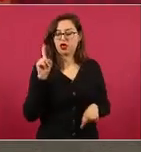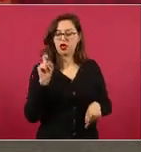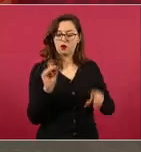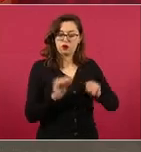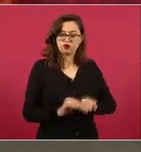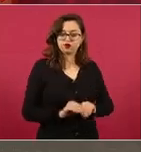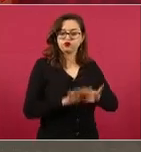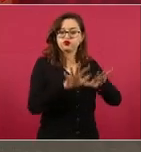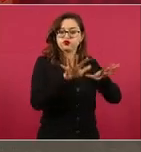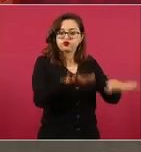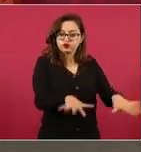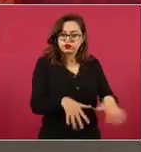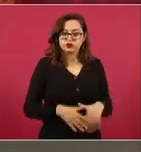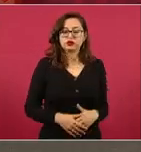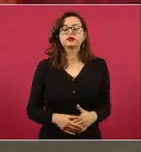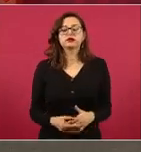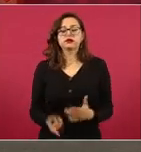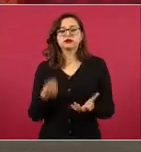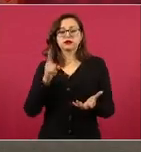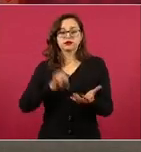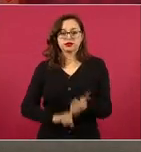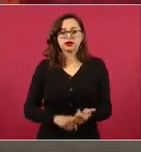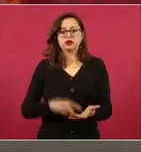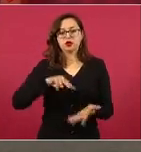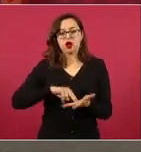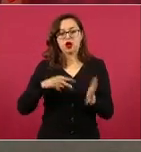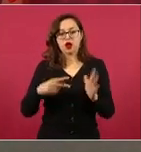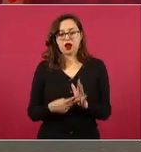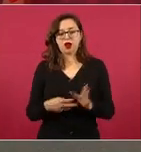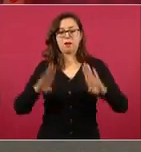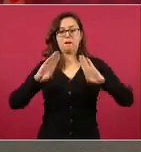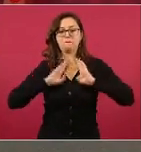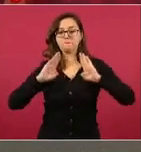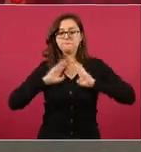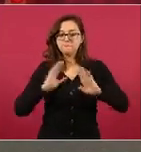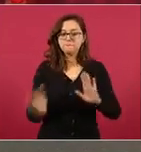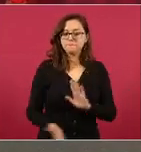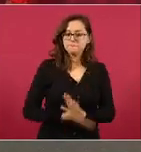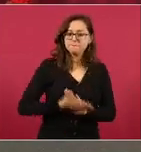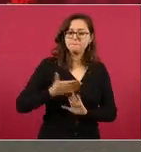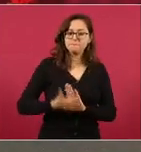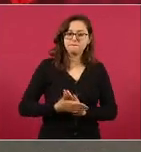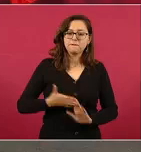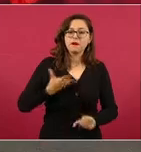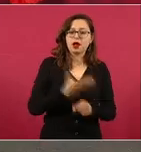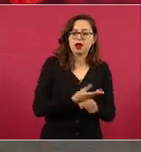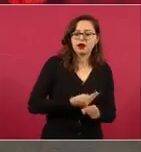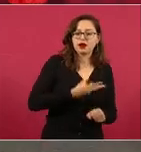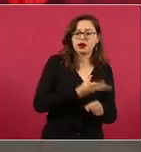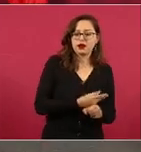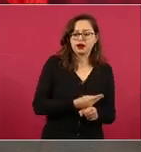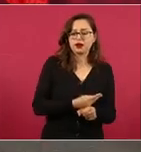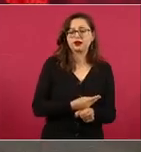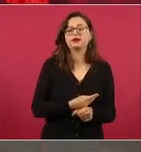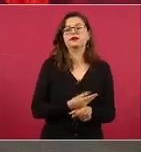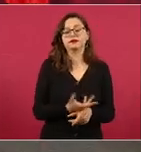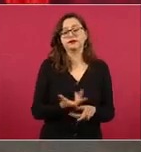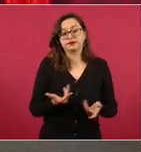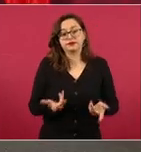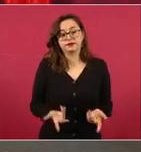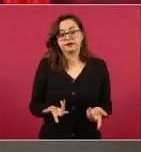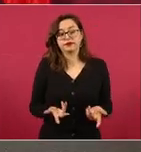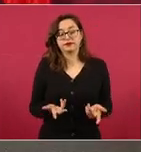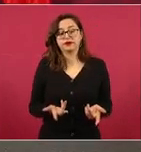Esto lo están haciendo los ingenieros militares, 40,000 hectáreas. Y estamos haciendo el distrito de